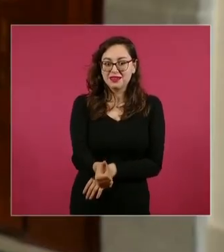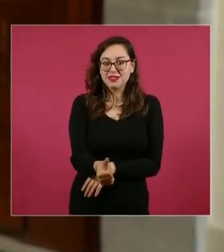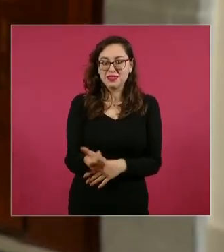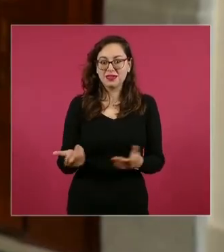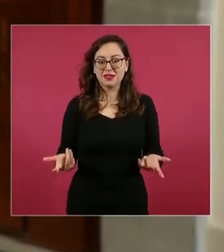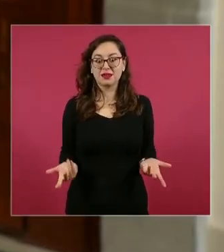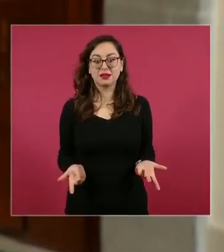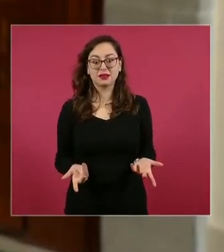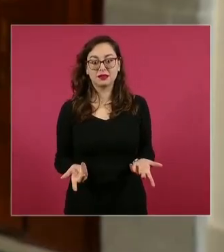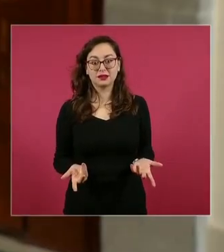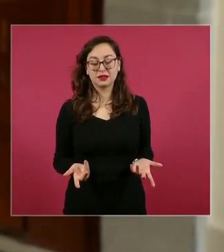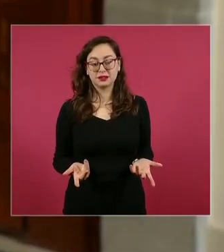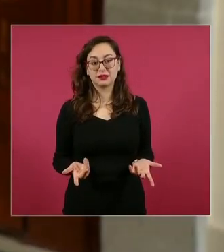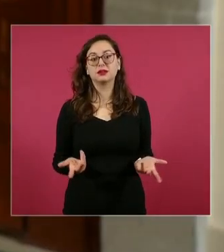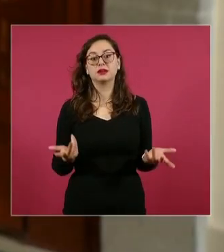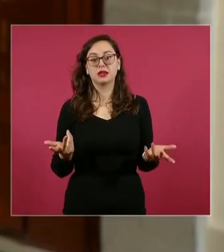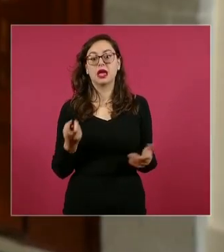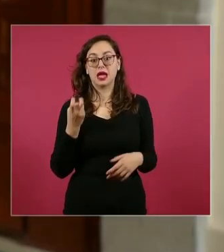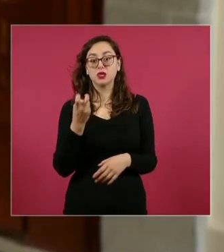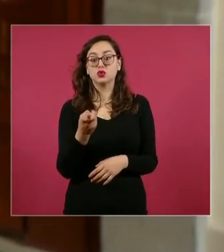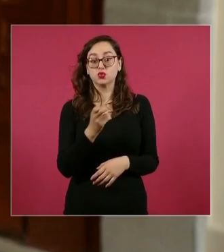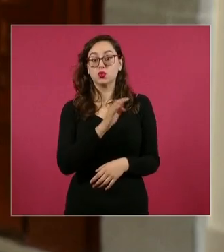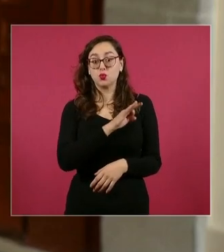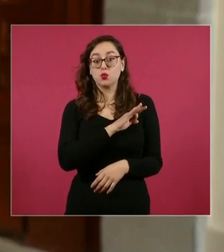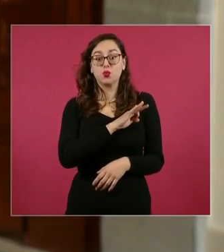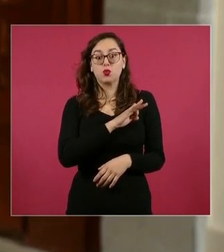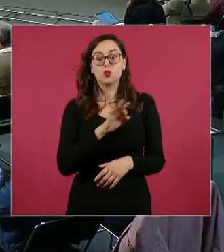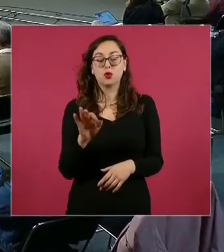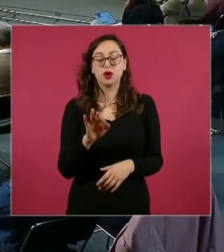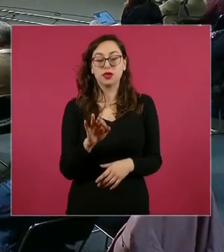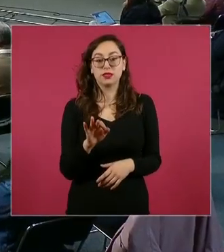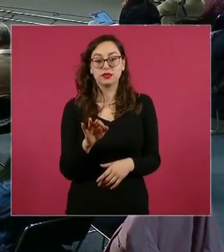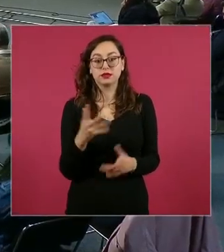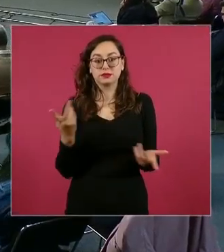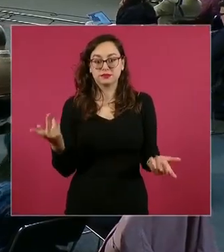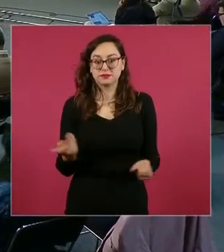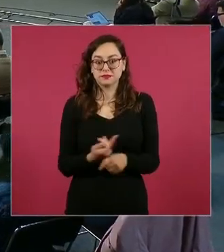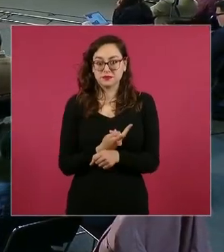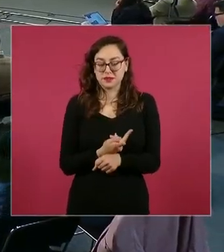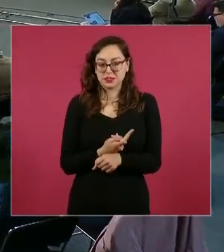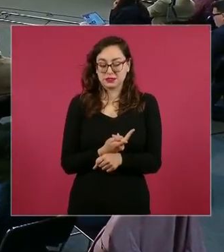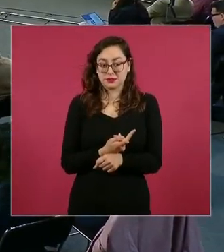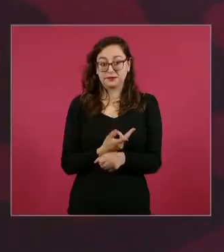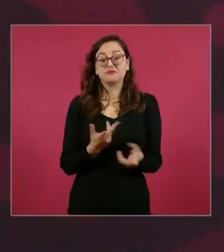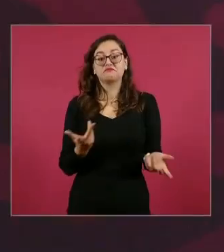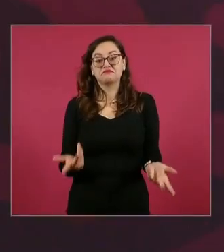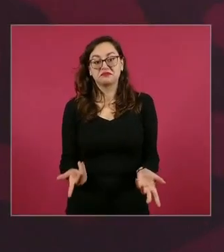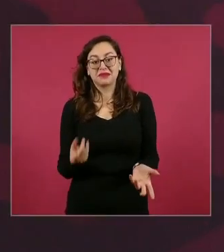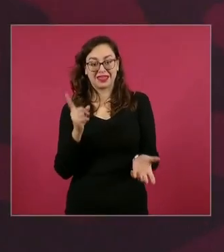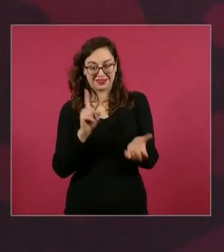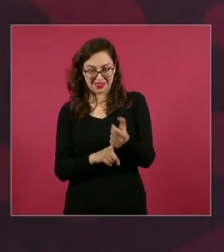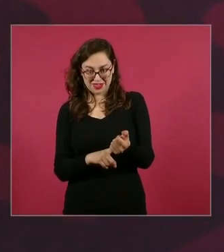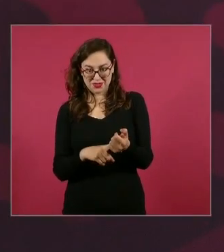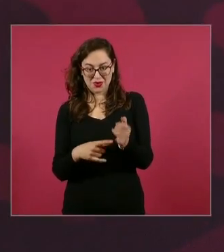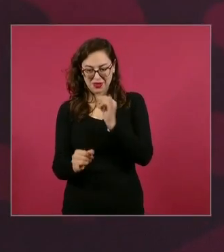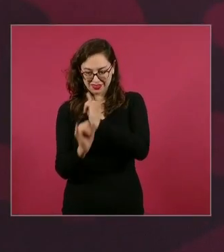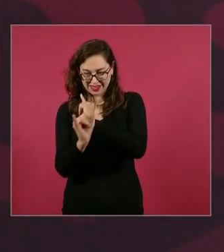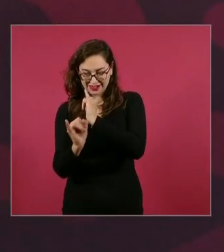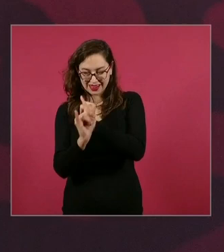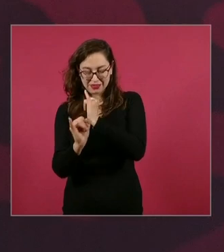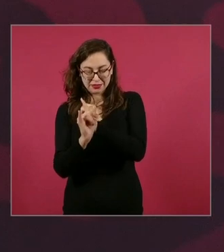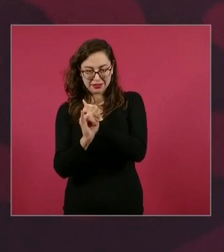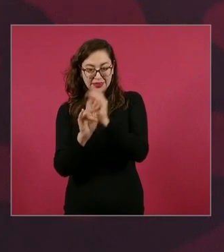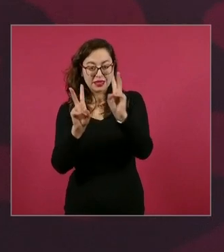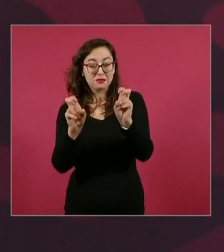redes en lo que tiene que ver con información política ya